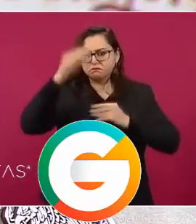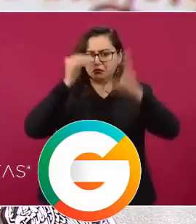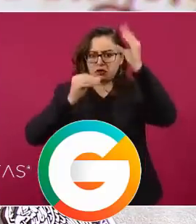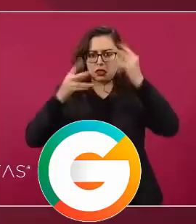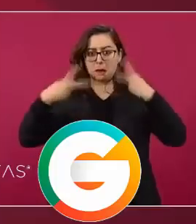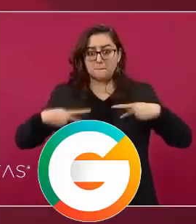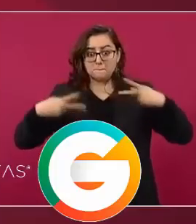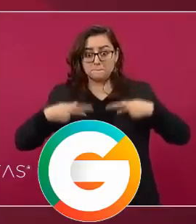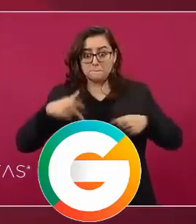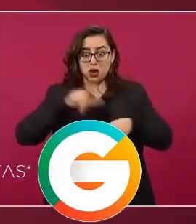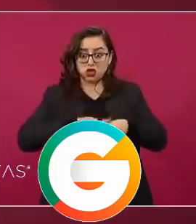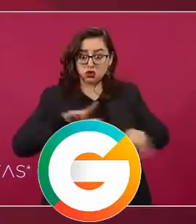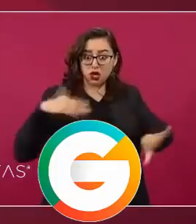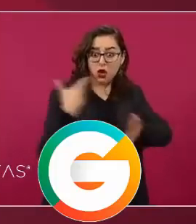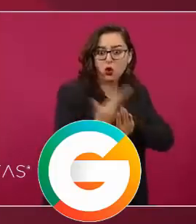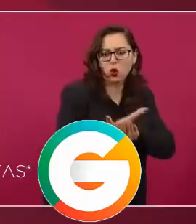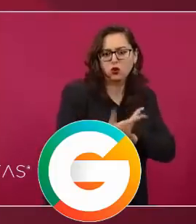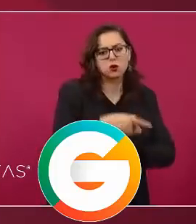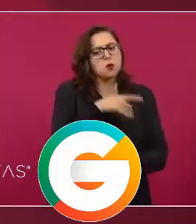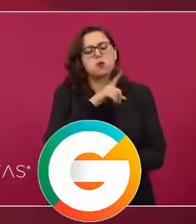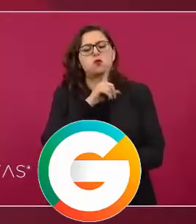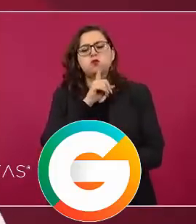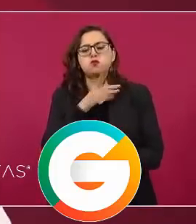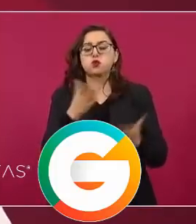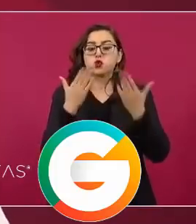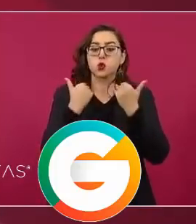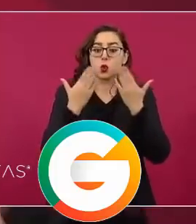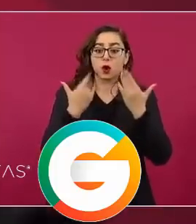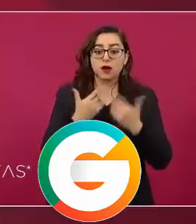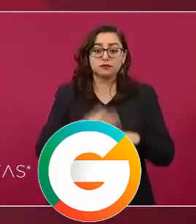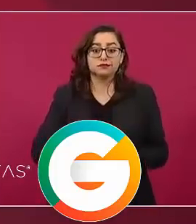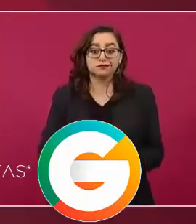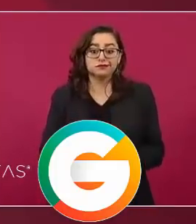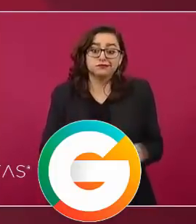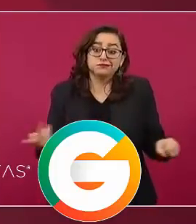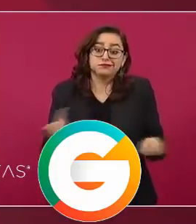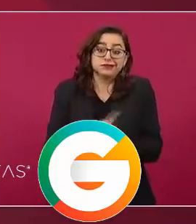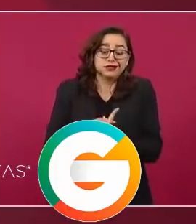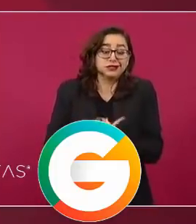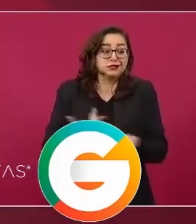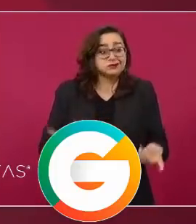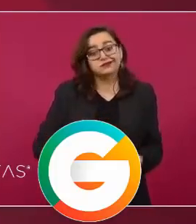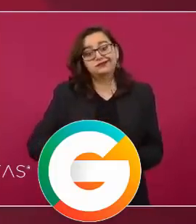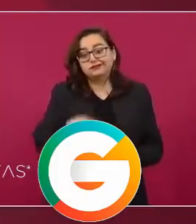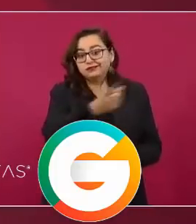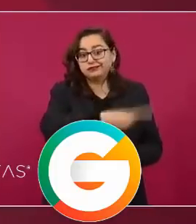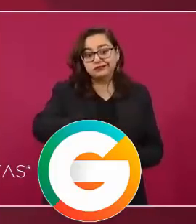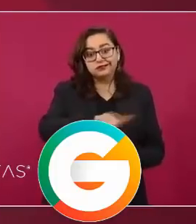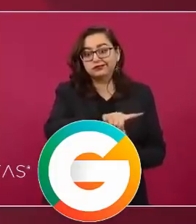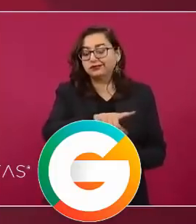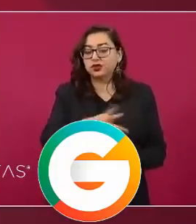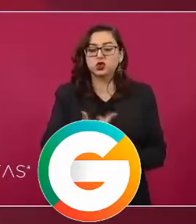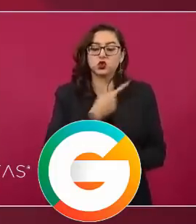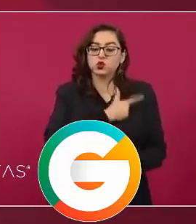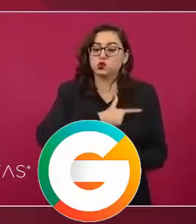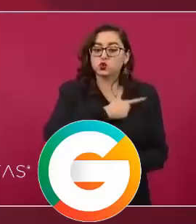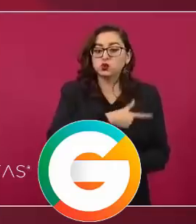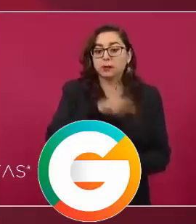libre y que sea tu elección la que determine tu camino. Con sororidad, firma Azucena Uresti, cita la carta.